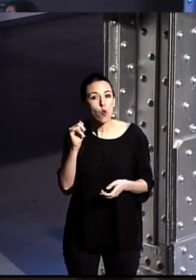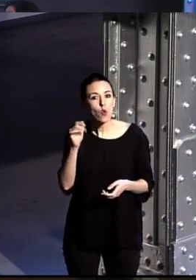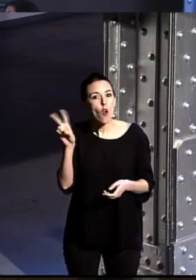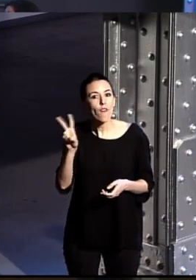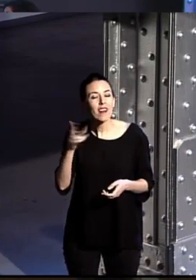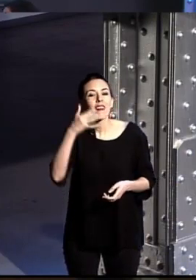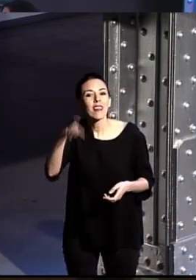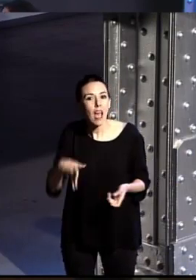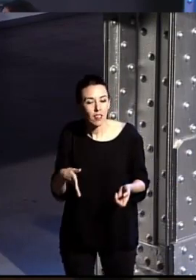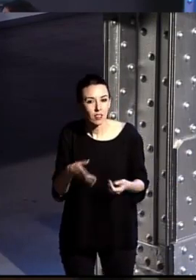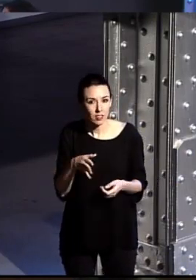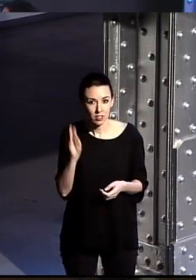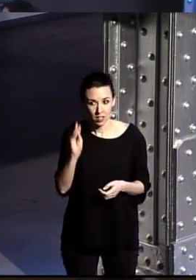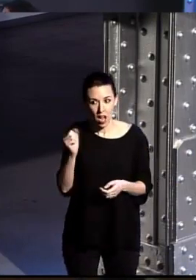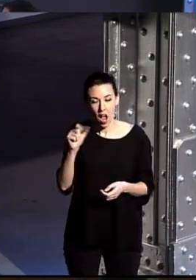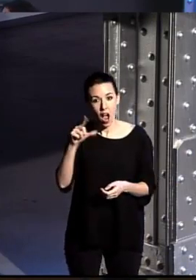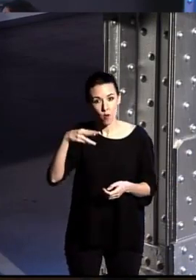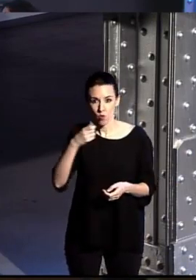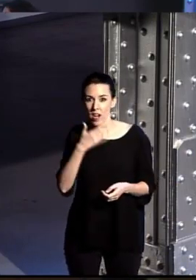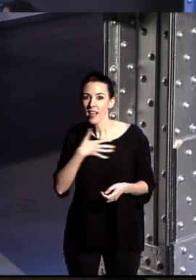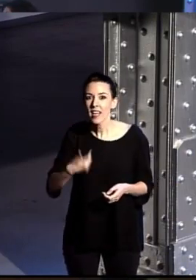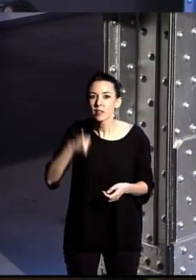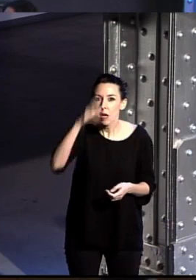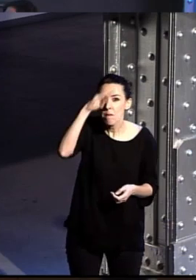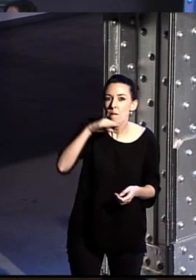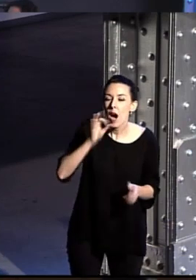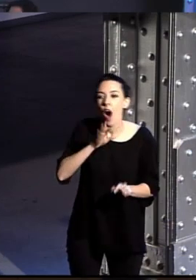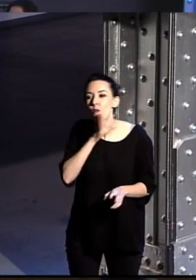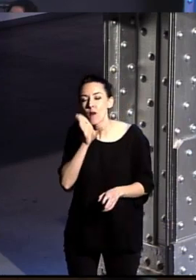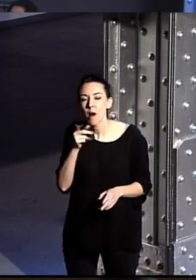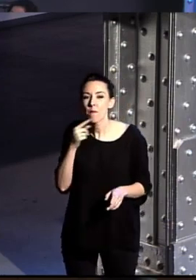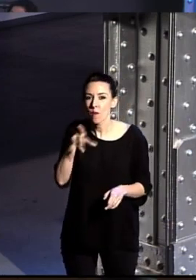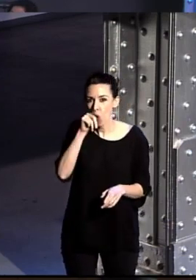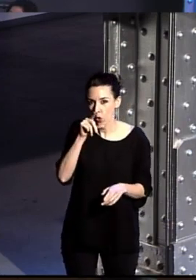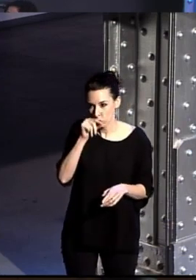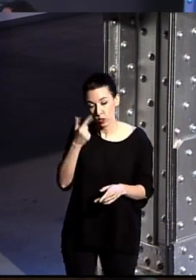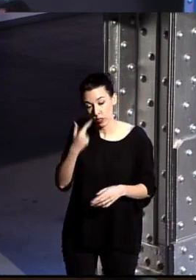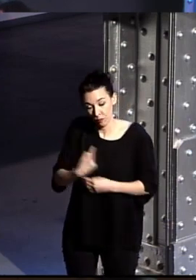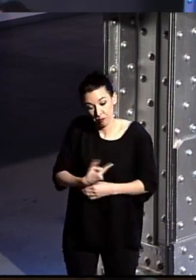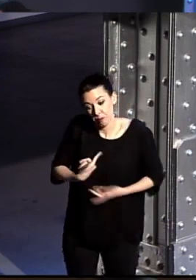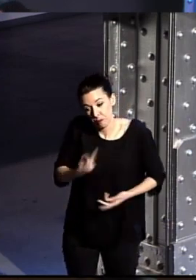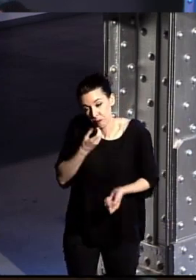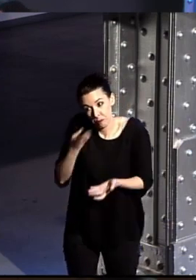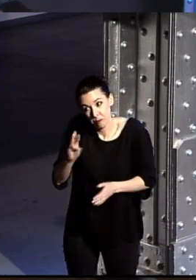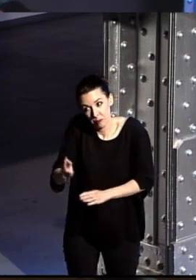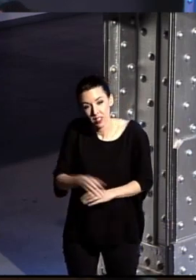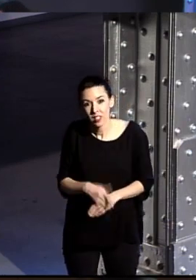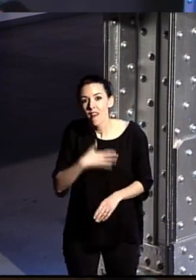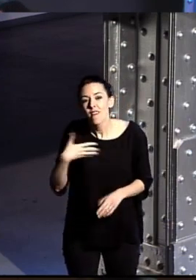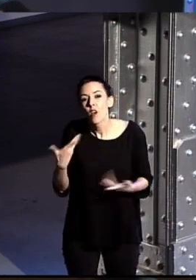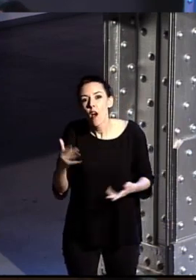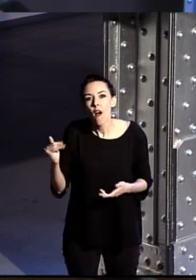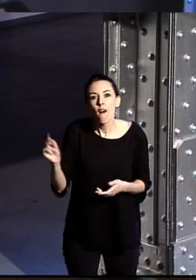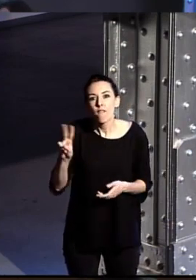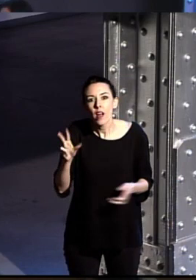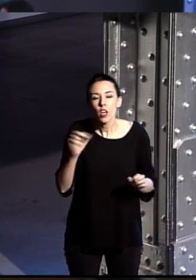para Almudena. Es de estas de ¿a quién quieres más, a papá o a mamá? Pero es una pregunta por Twitter y me veo obligada. ¿A quién prefieres,